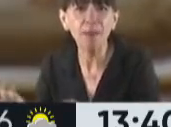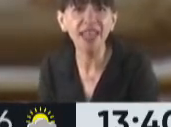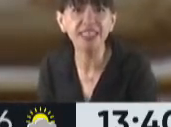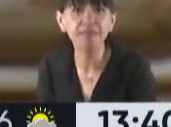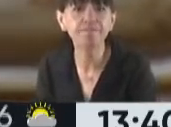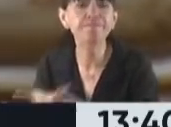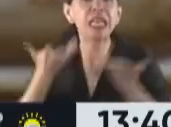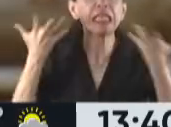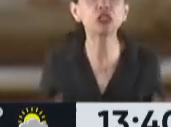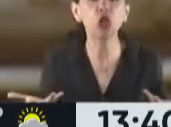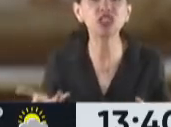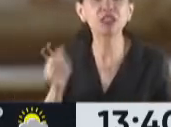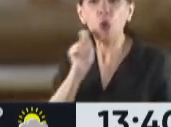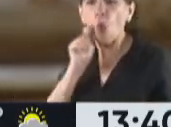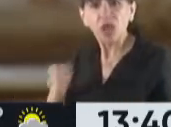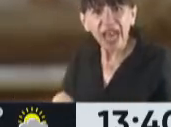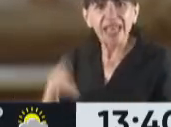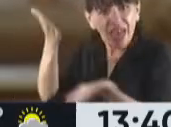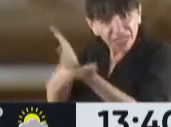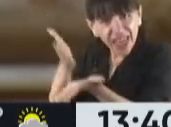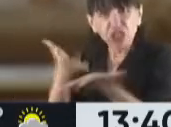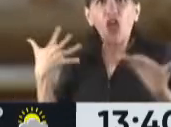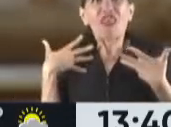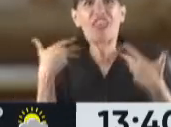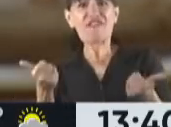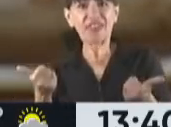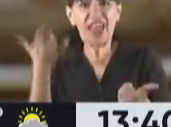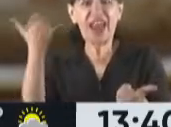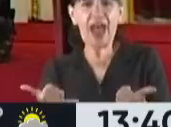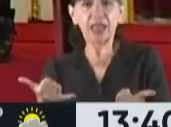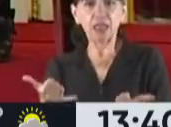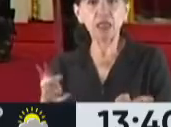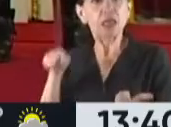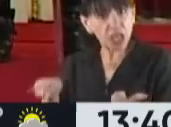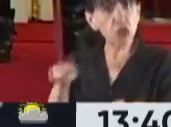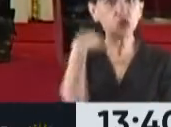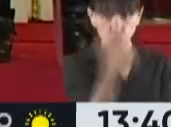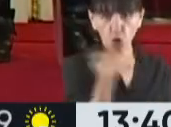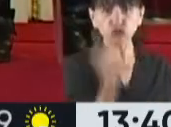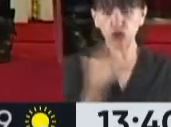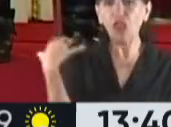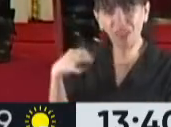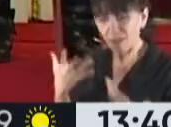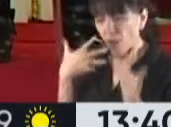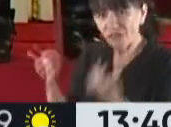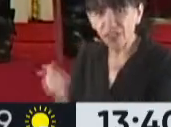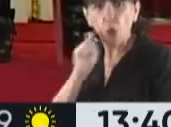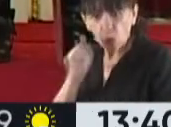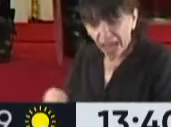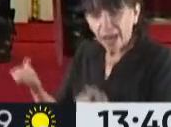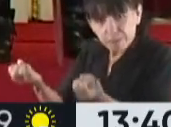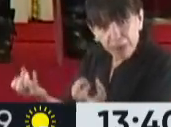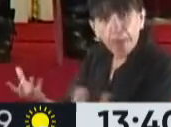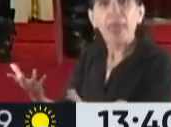el derecho de defenderse y hay que apoyar ese derecho. Ucrania tiene el derecho de defender su